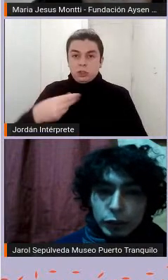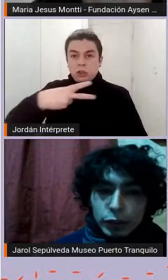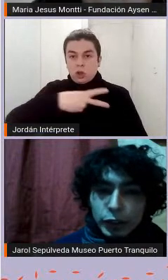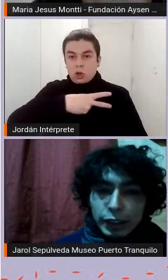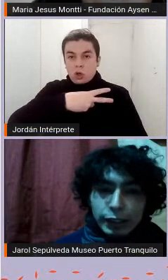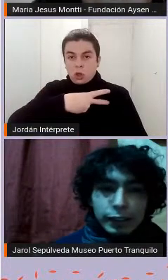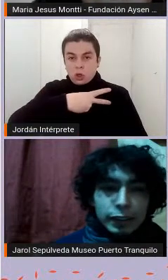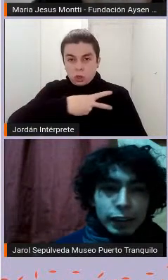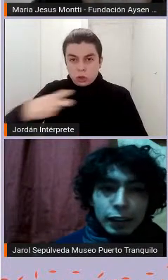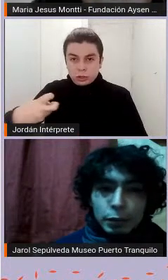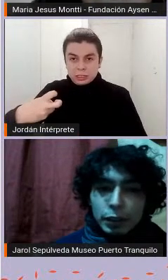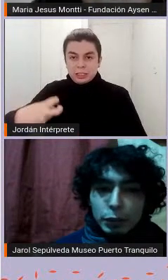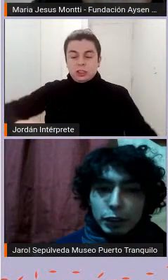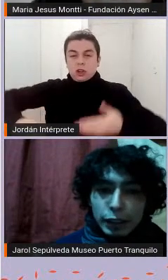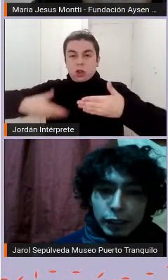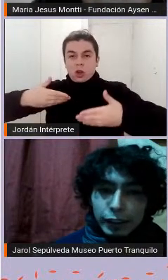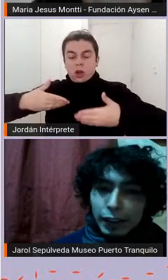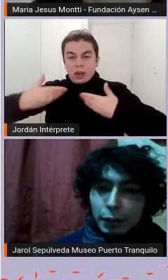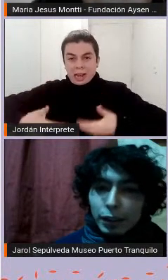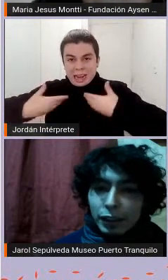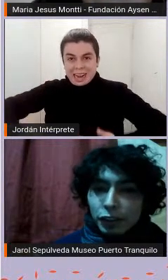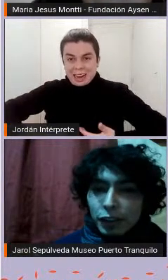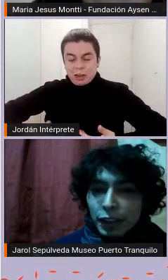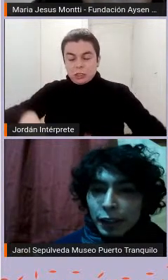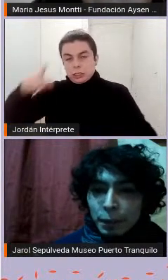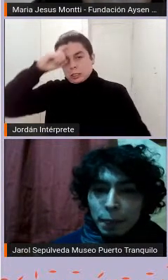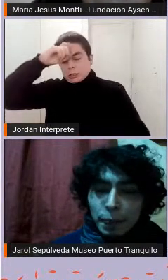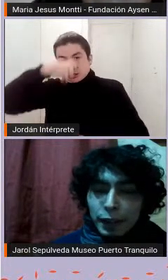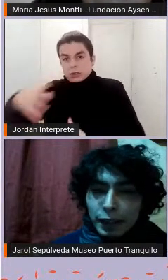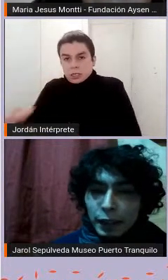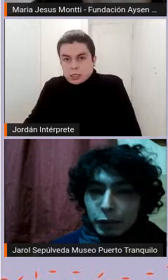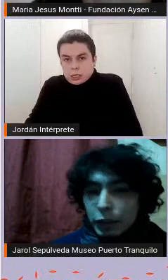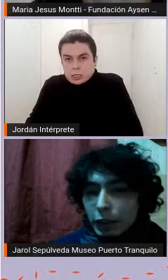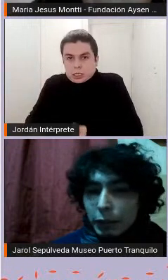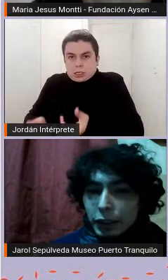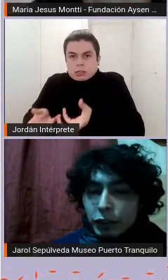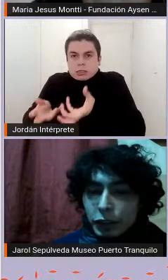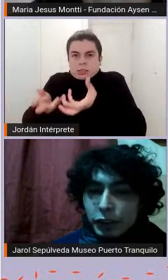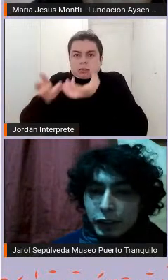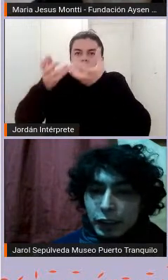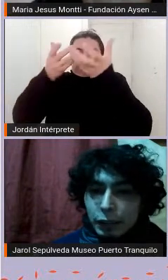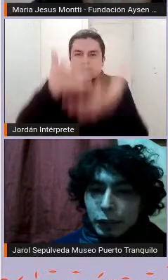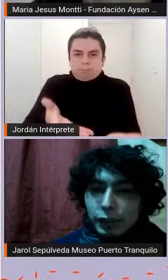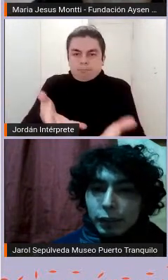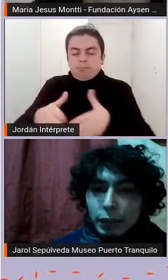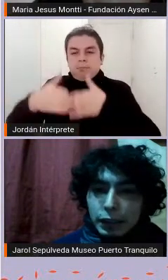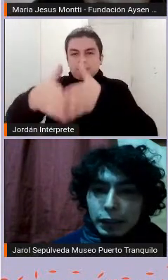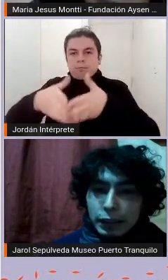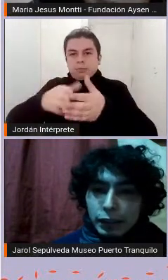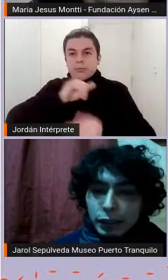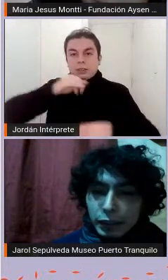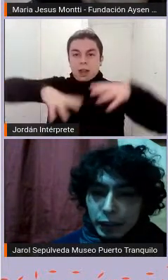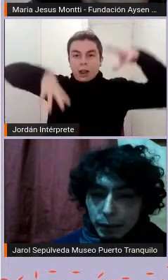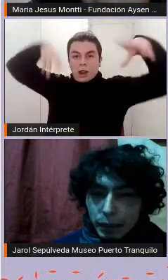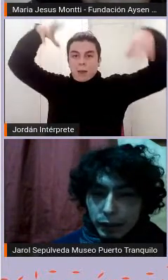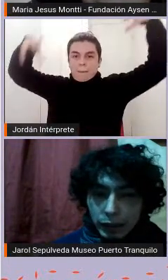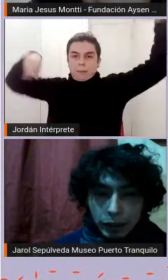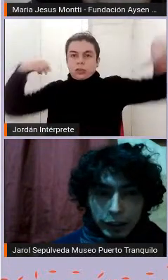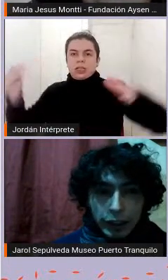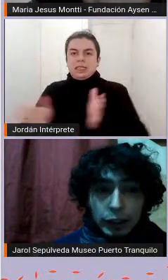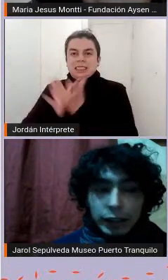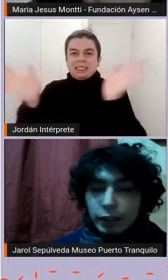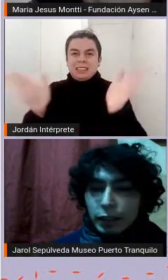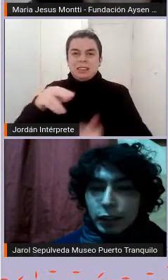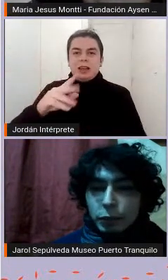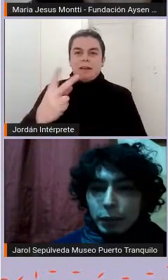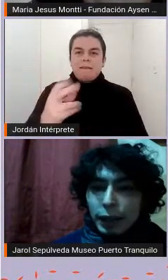costó harto desenterrarla y poder montarla en la embarcación. Bueno, y también de fondo se ve el Monte San Valentín, ¿cierto? Que es parte de la